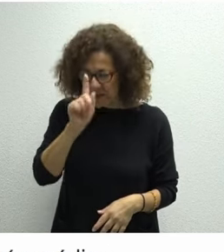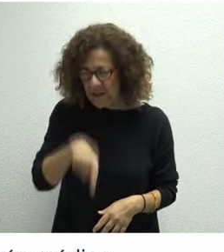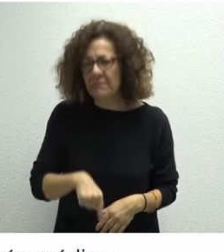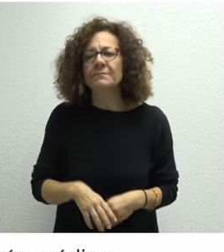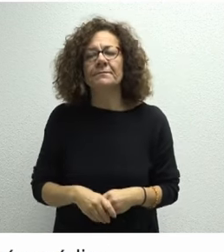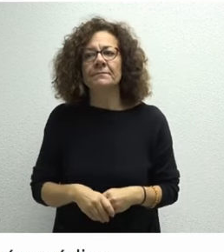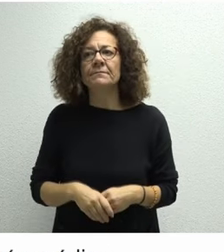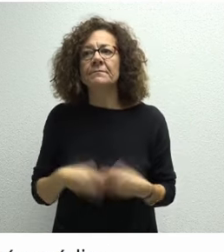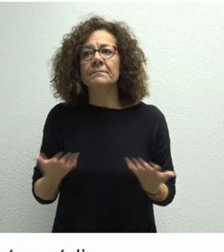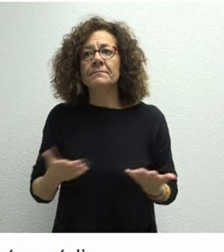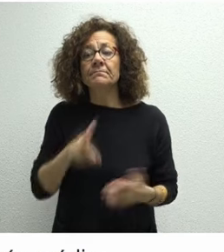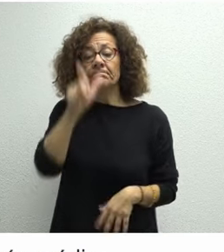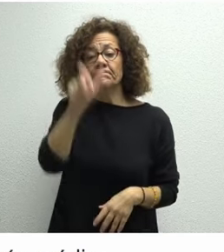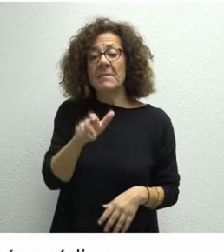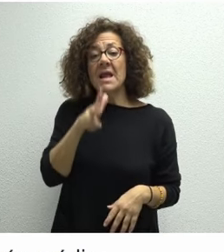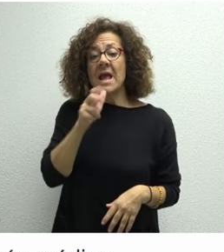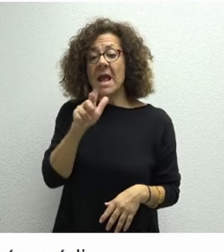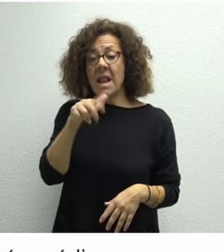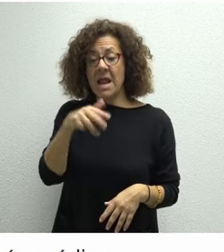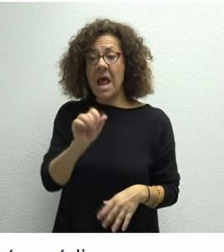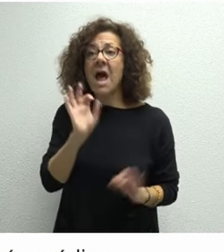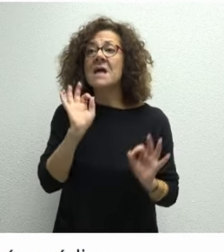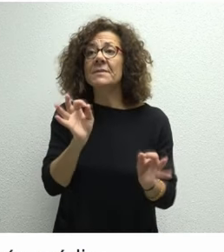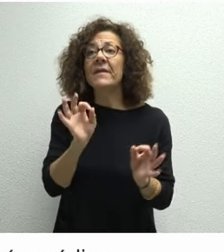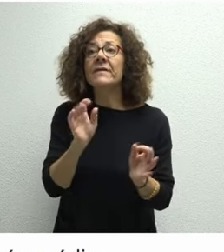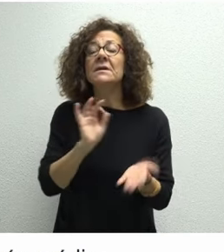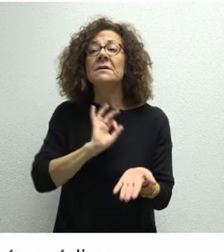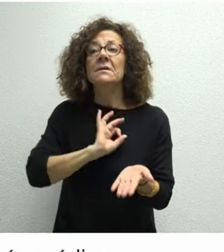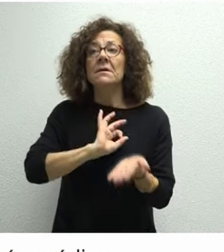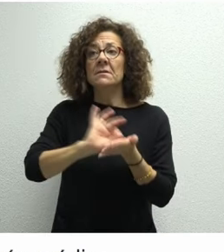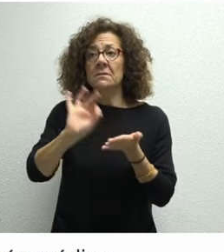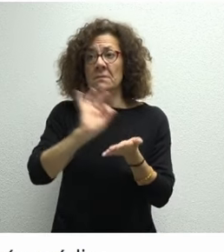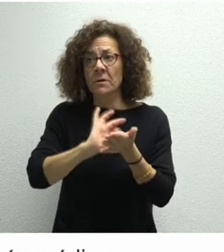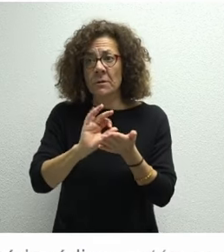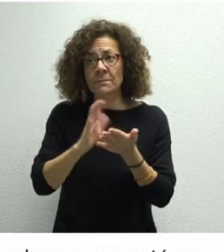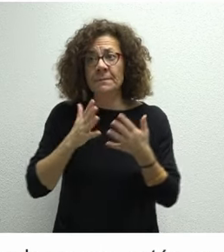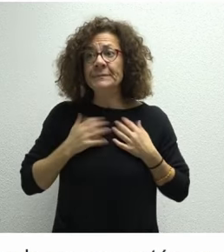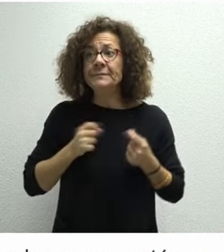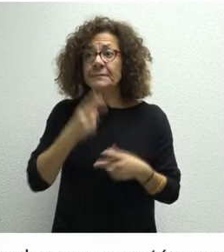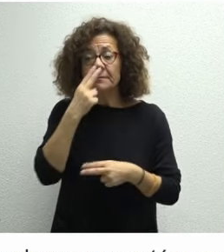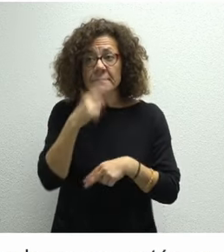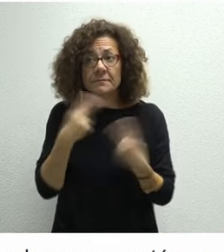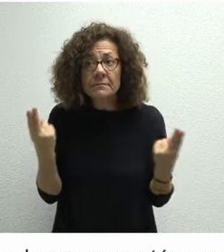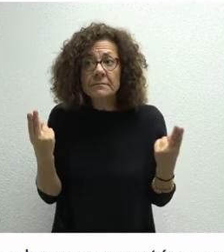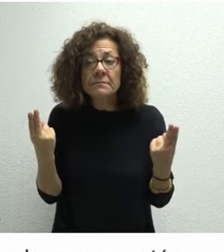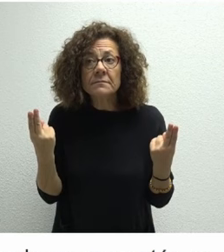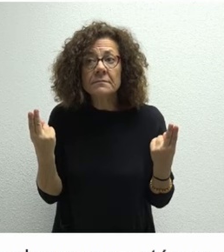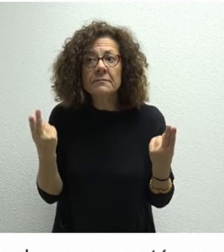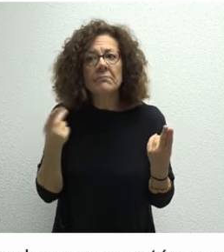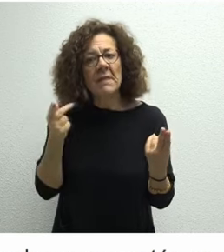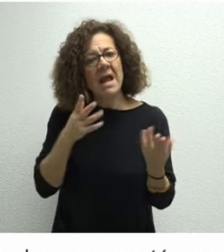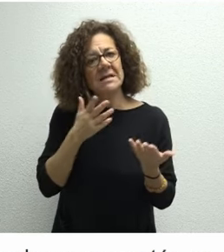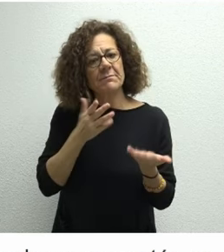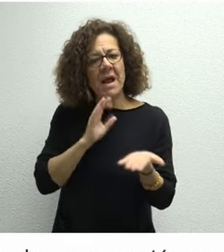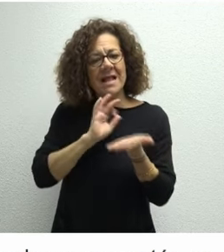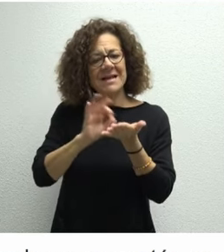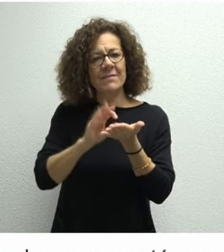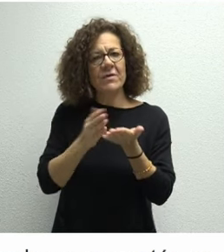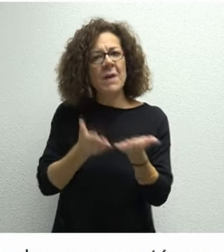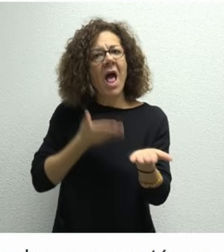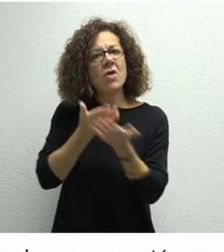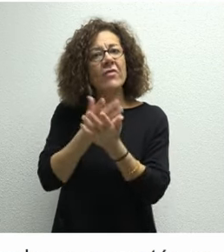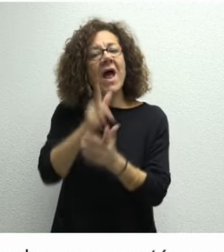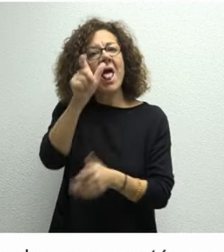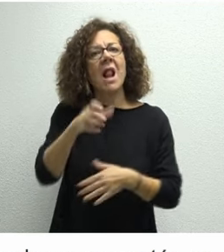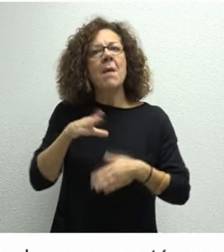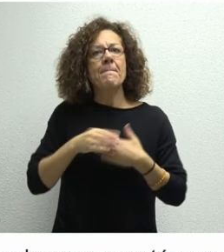eh con Elena efectivamente los servicios de salud pública se ponen al Servicio del paciente no el